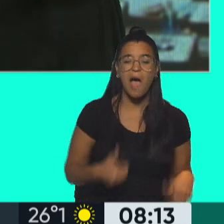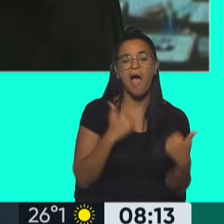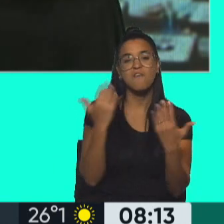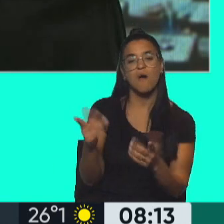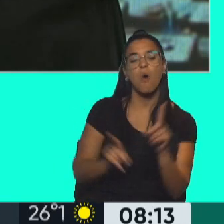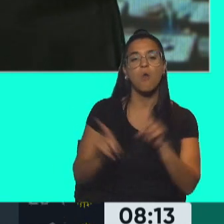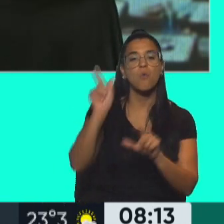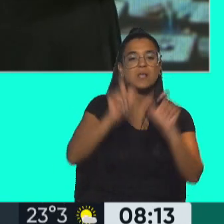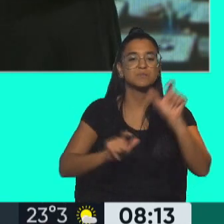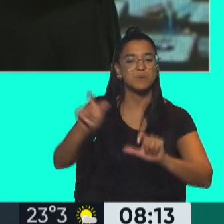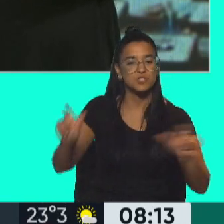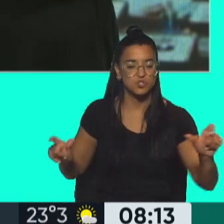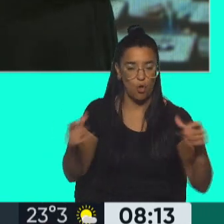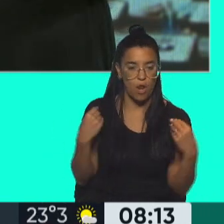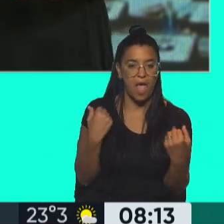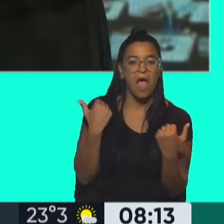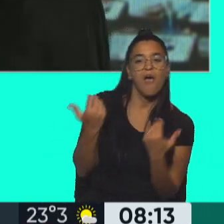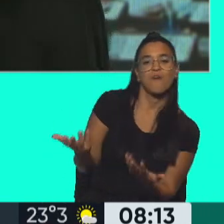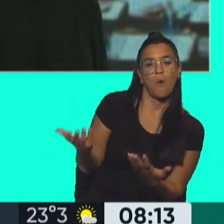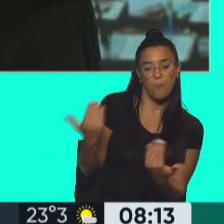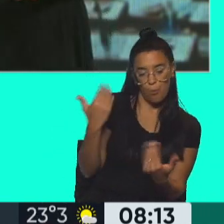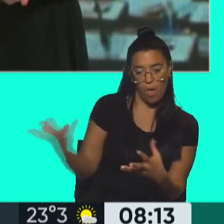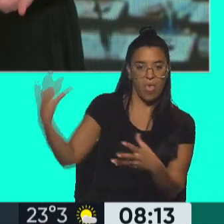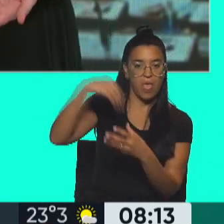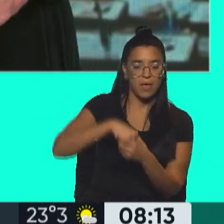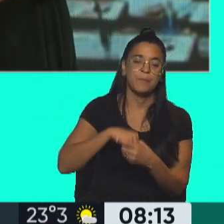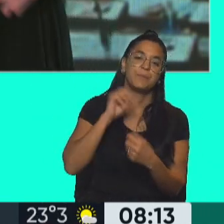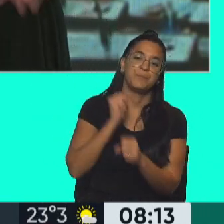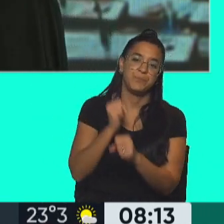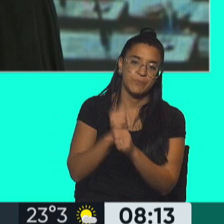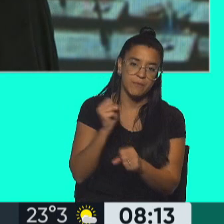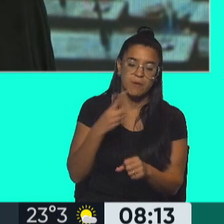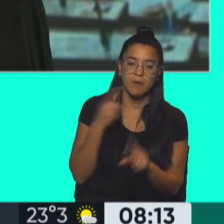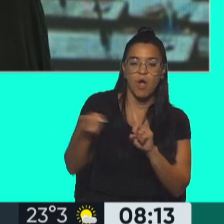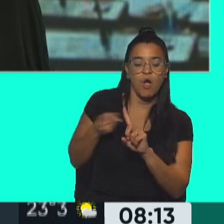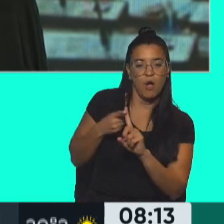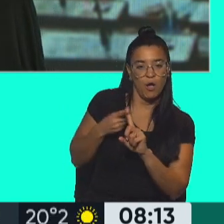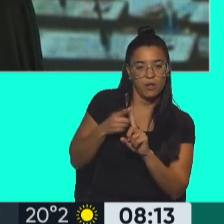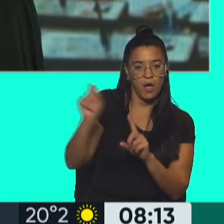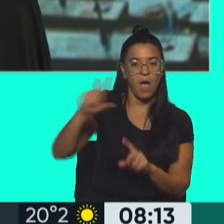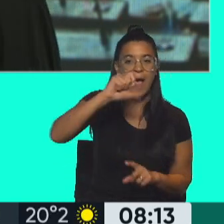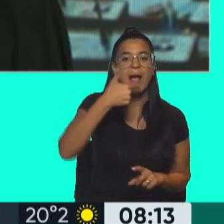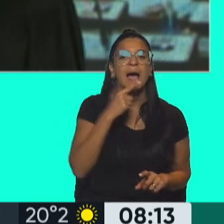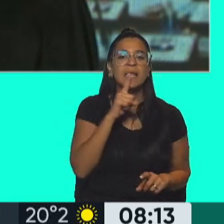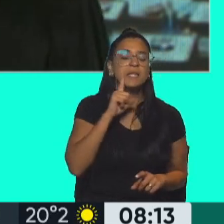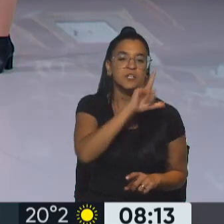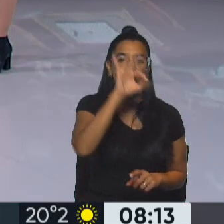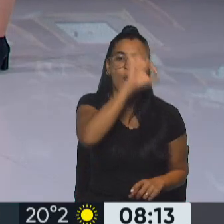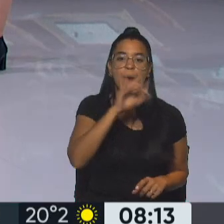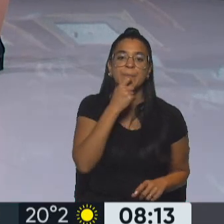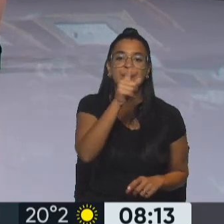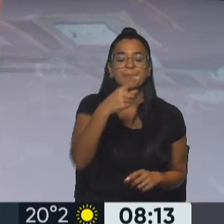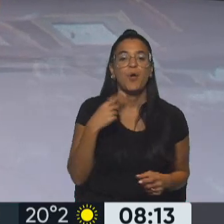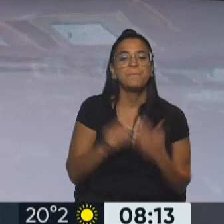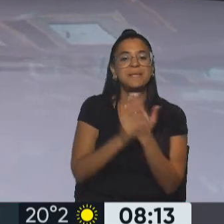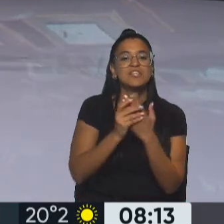algunas personas para que puedan ingresar personas cercanas a Pedro Castillo o por ejemplo en el caso del ministro